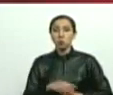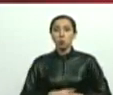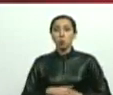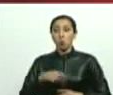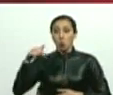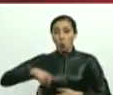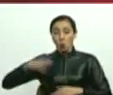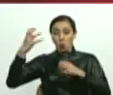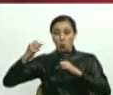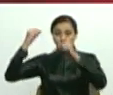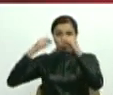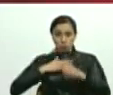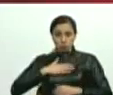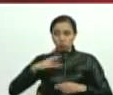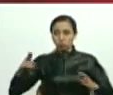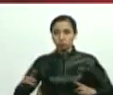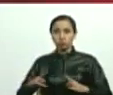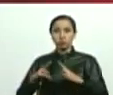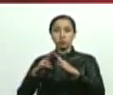recibí,